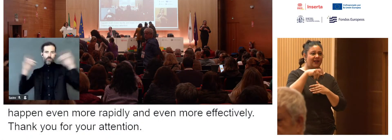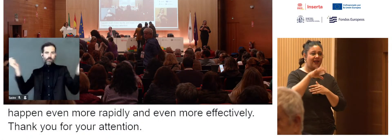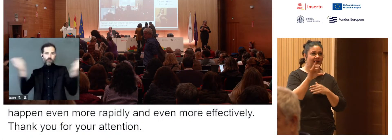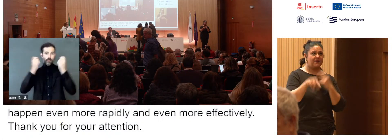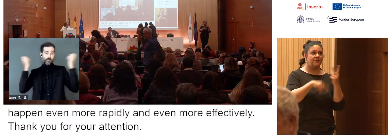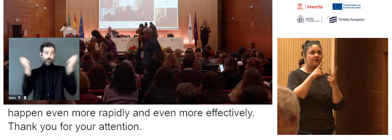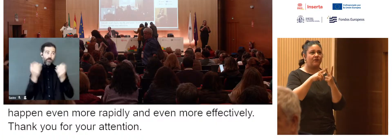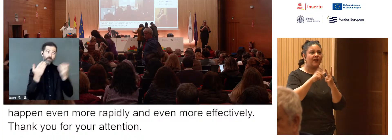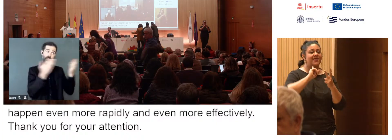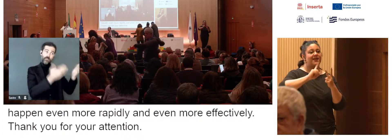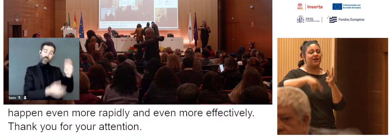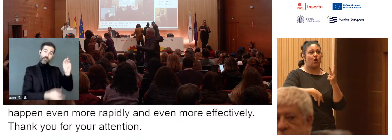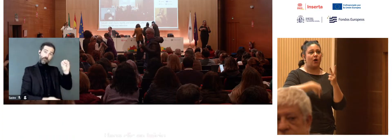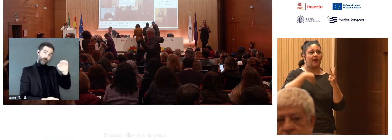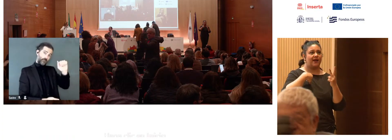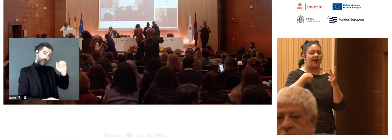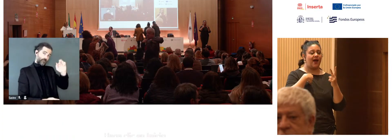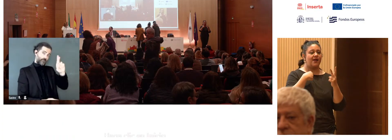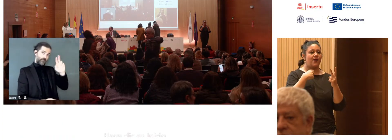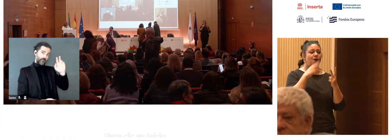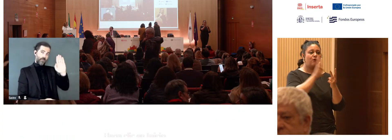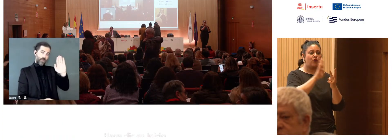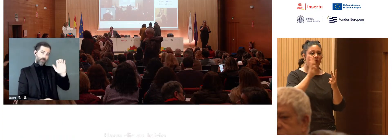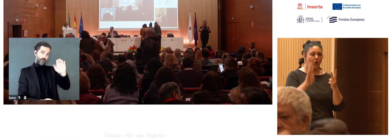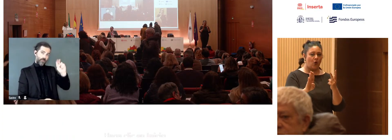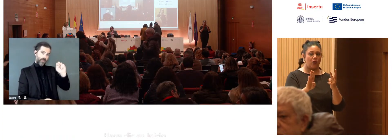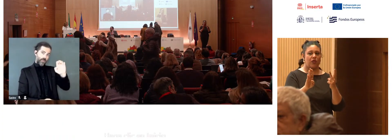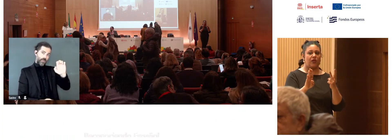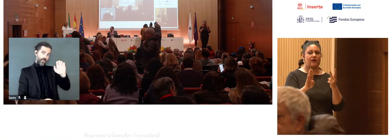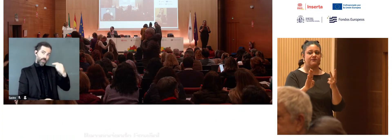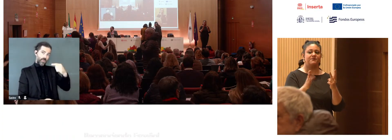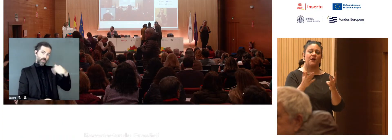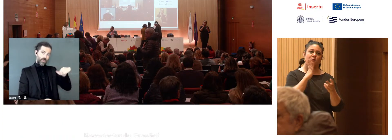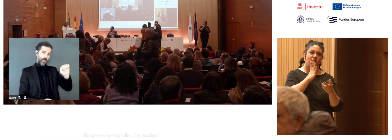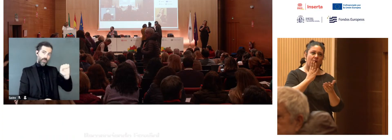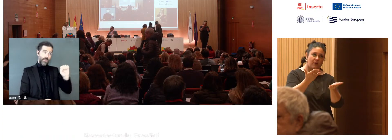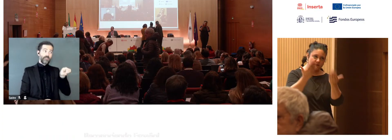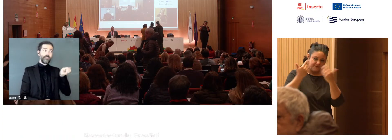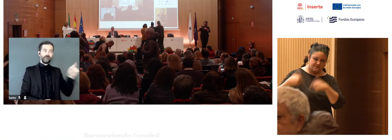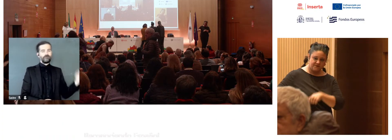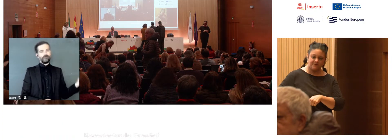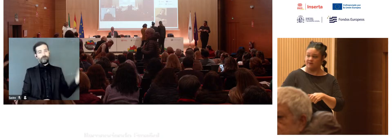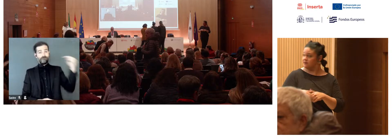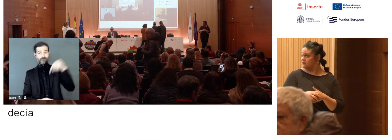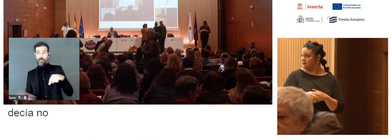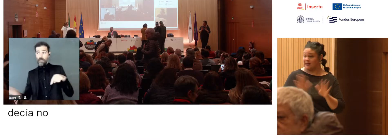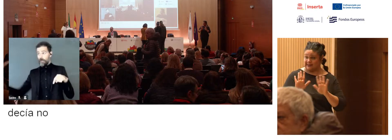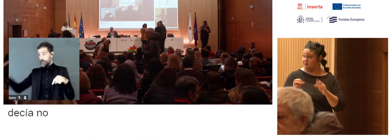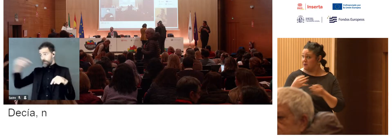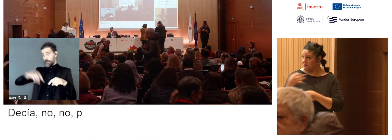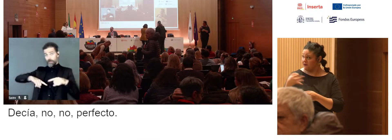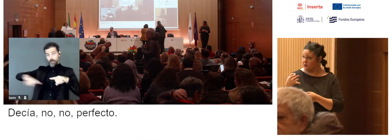de la Fundación 11, a José Luis Martínez Donoso. Por favor, subir a la mesa. Muchas gracias. No, perfecto.